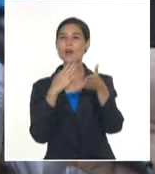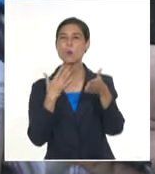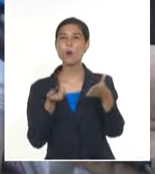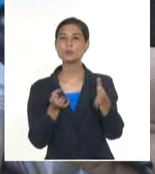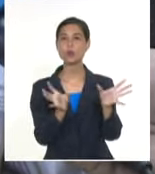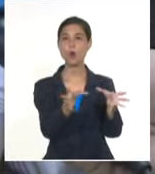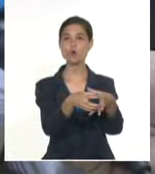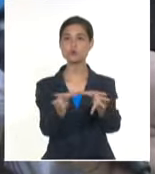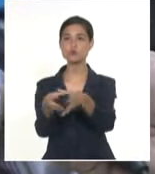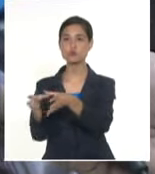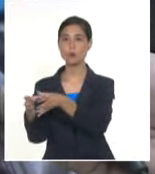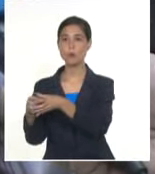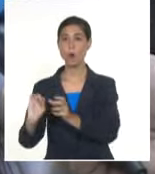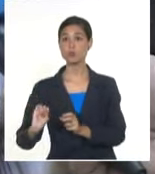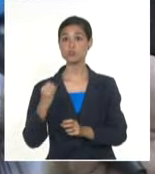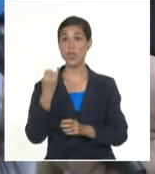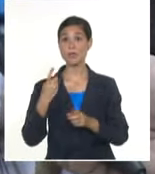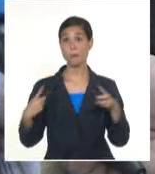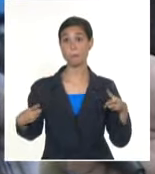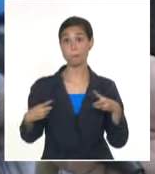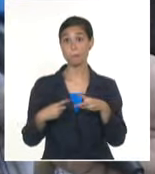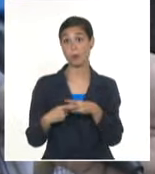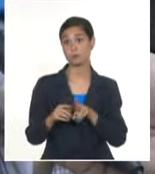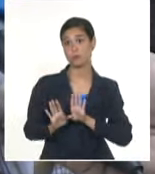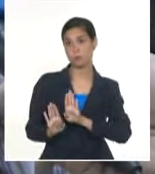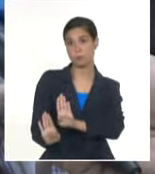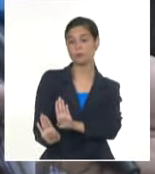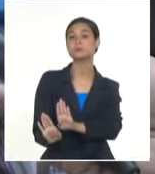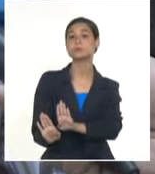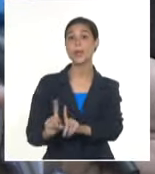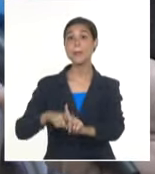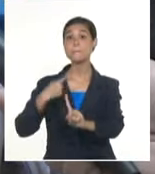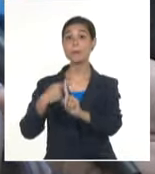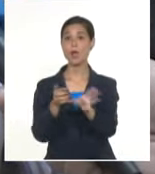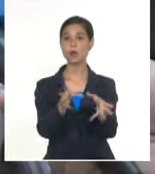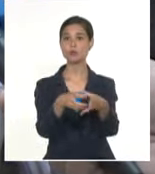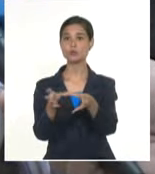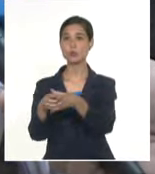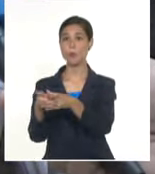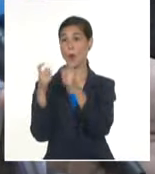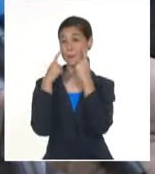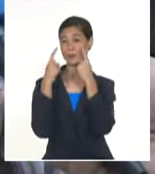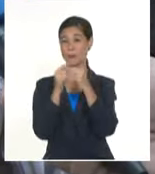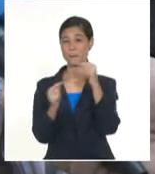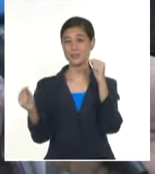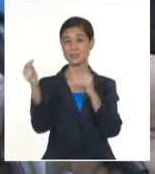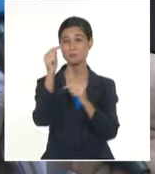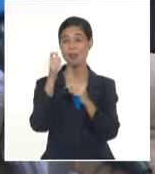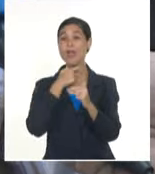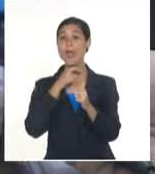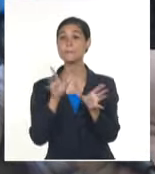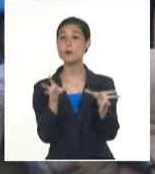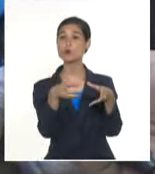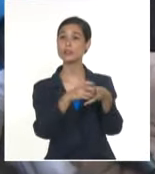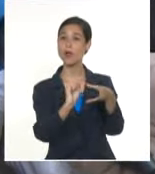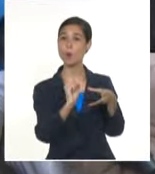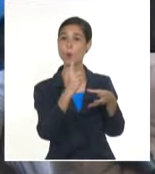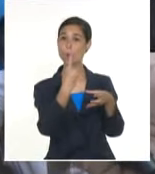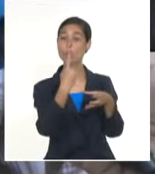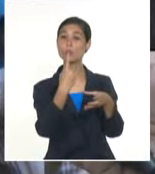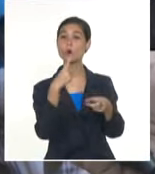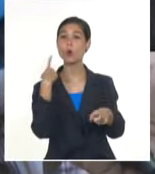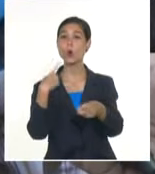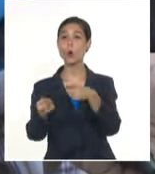de la generación térmica que están fuera de servicio, incluidas 2 unidades importantes, que es la unidad número 1 de Felton, la unidad